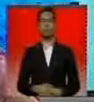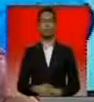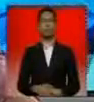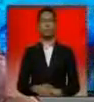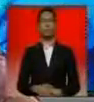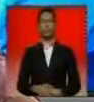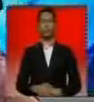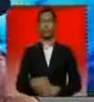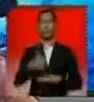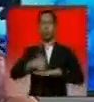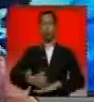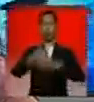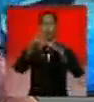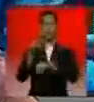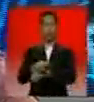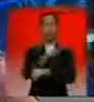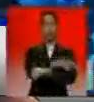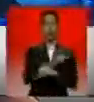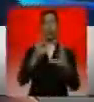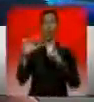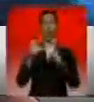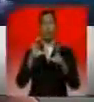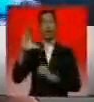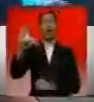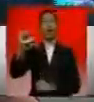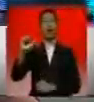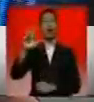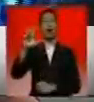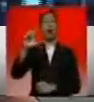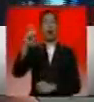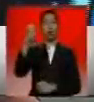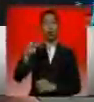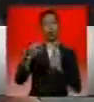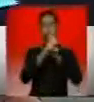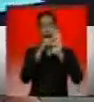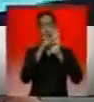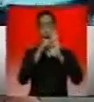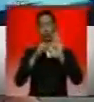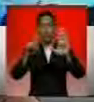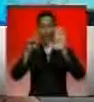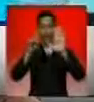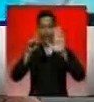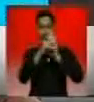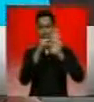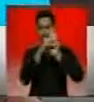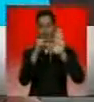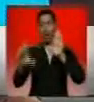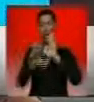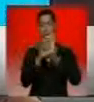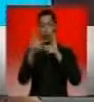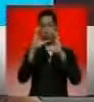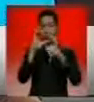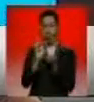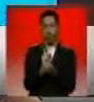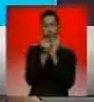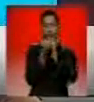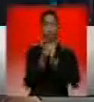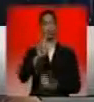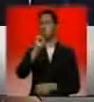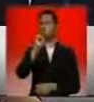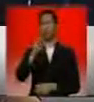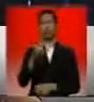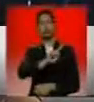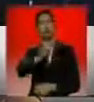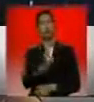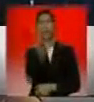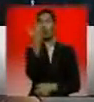Y el superintendente de comunicación, Carlos Ochoa, asegura que no modificó la transitoria sexta de la ley de comunicación. Manifiesta que detectó el error de